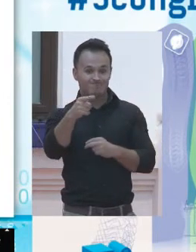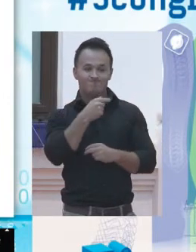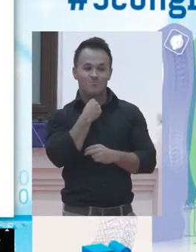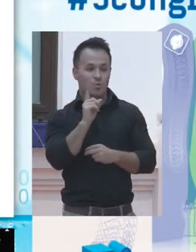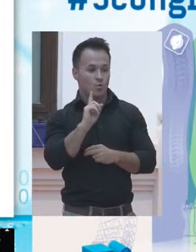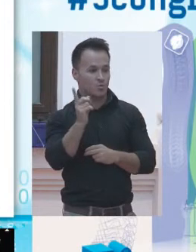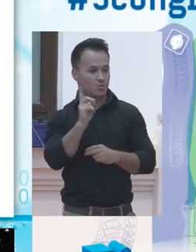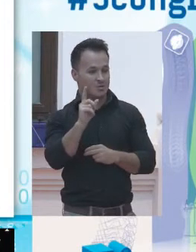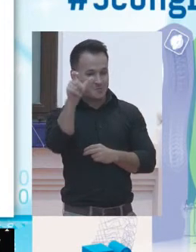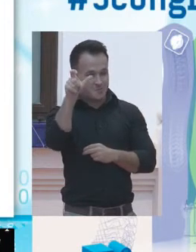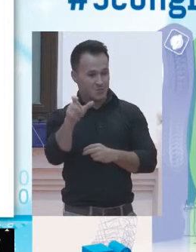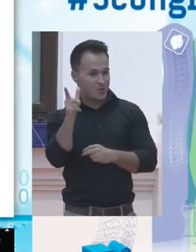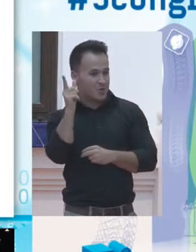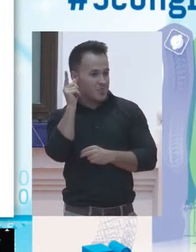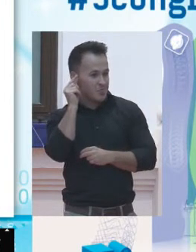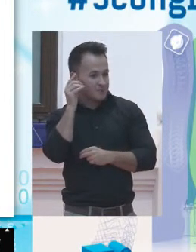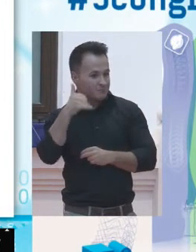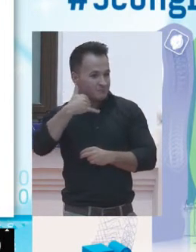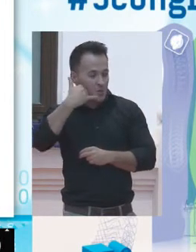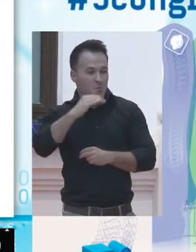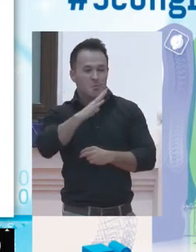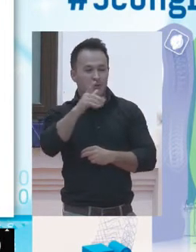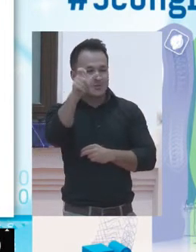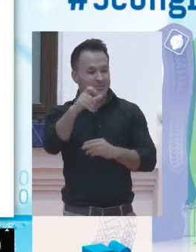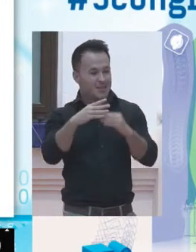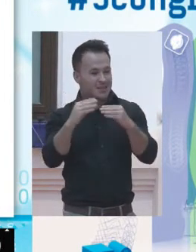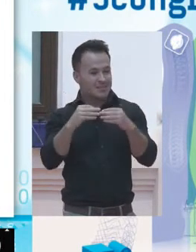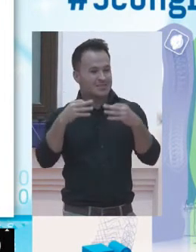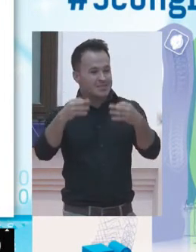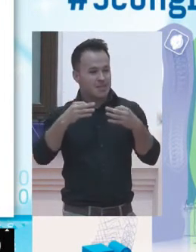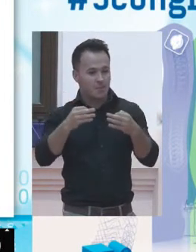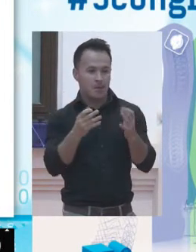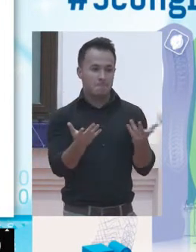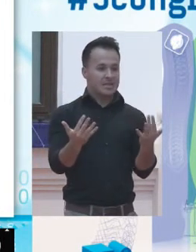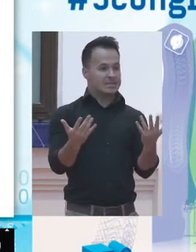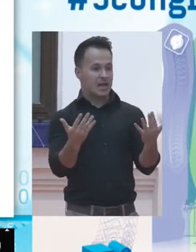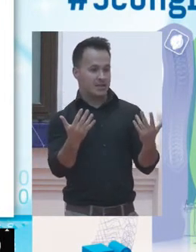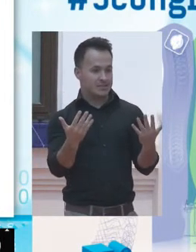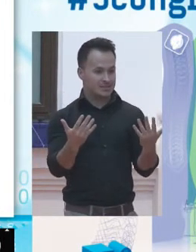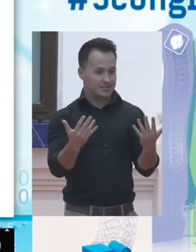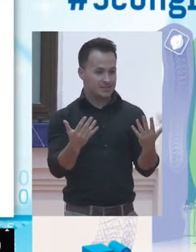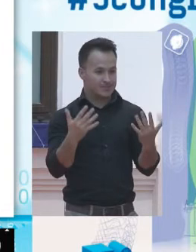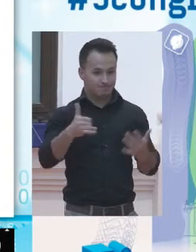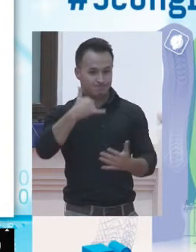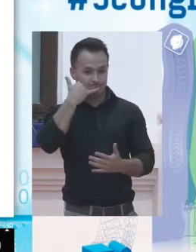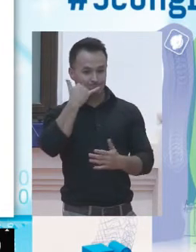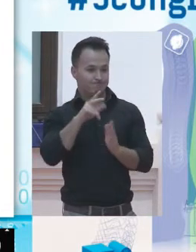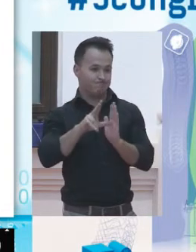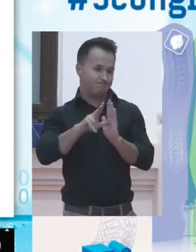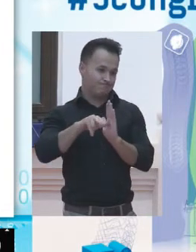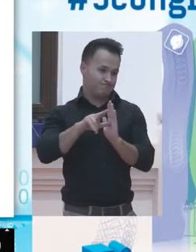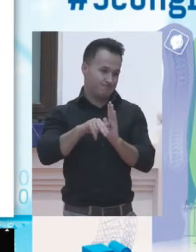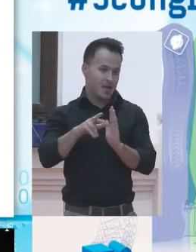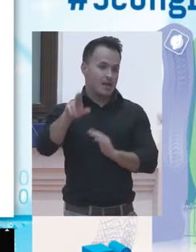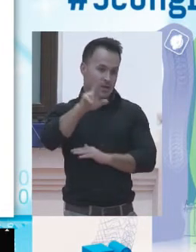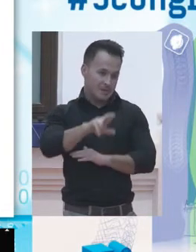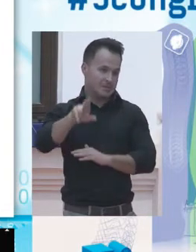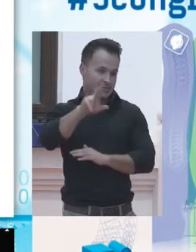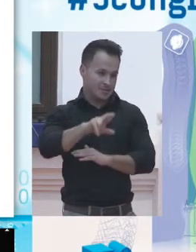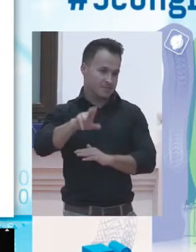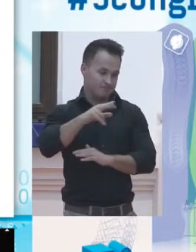que coja esta persona el teléfono porque los clientes siempre tienen mucha prisa y entonces le tienen que hablar un poco más alto o repetirle las